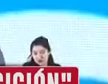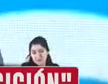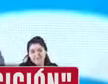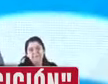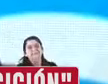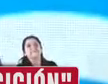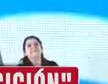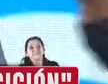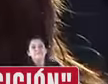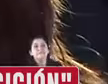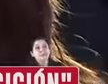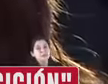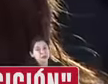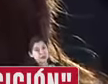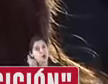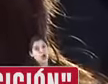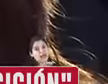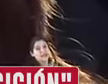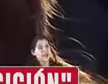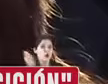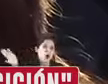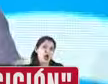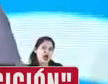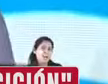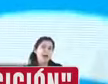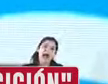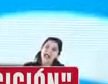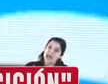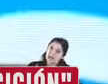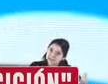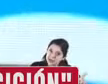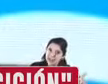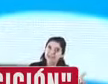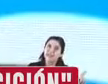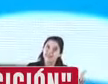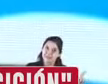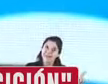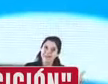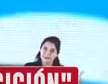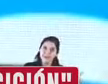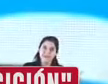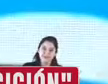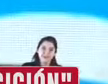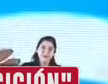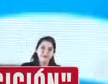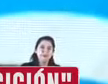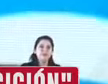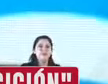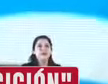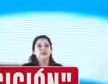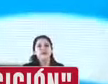que las espaldas de la argentina en aquel momento eran otras claramente claramente no